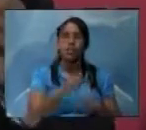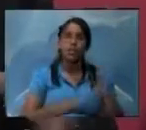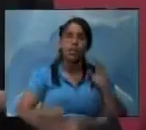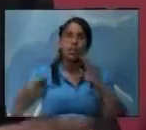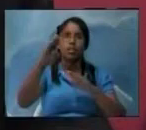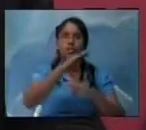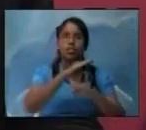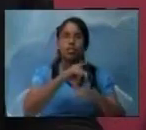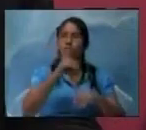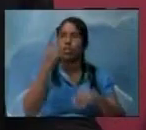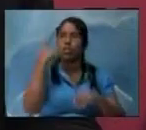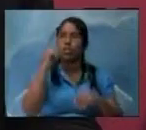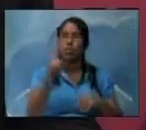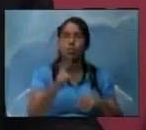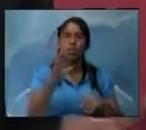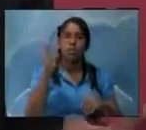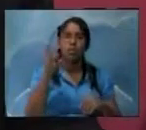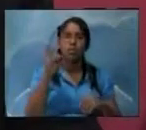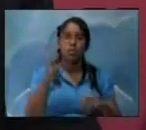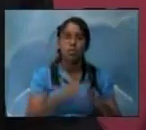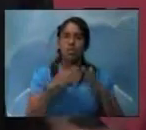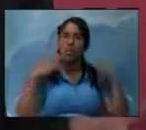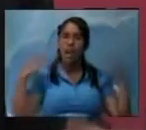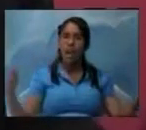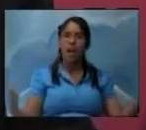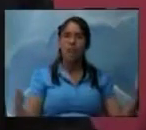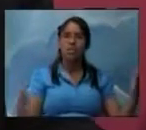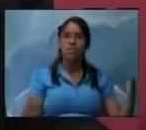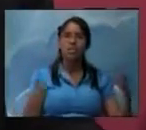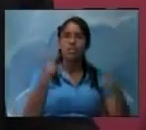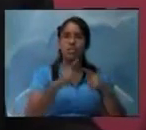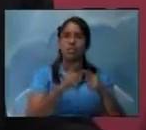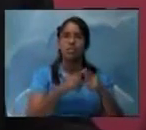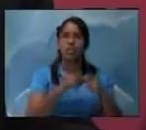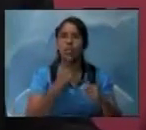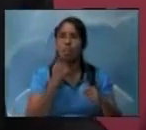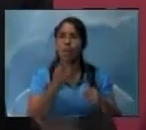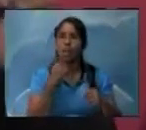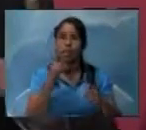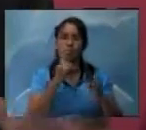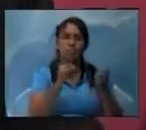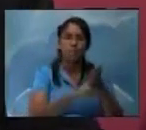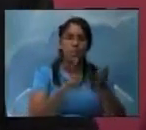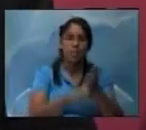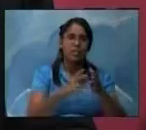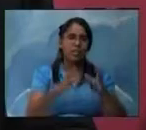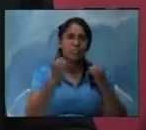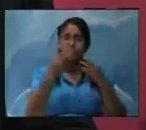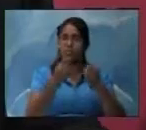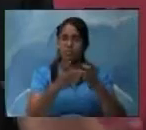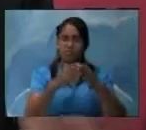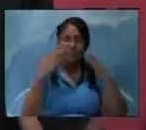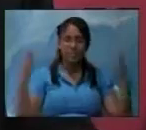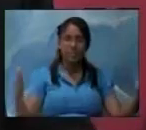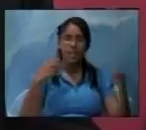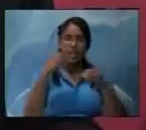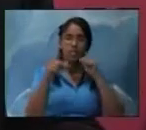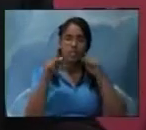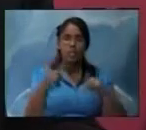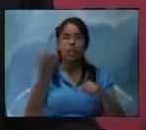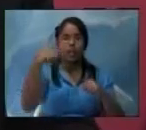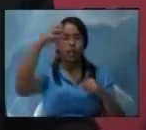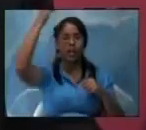altura por 6 de ancho, 6 codos de ancho, algo de verdad estrambóticamente que hizo acá el